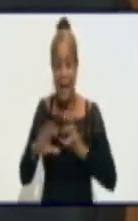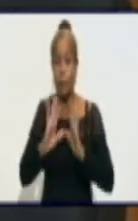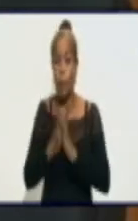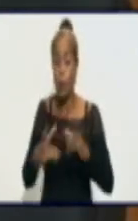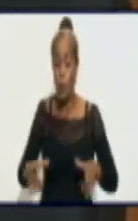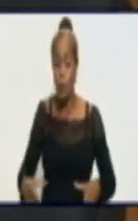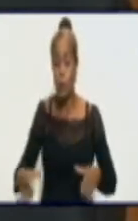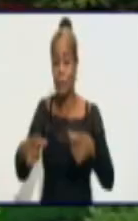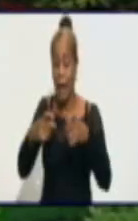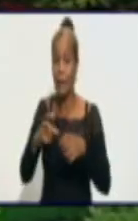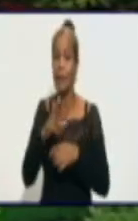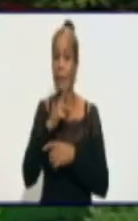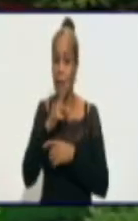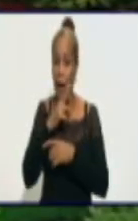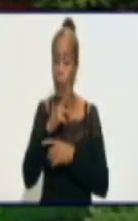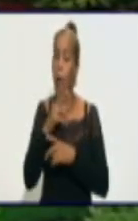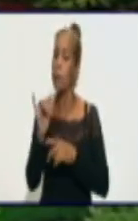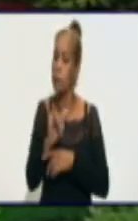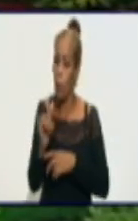generador. O sea, claro, y está contribuyendo